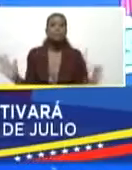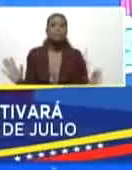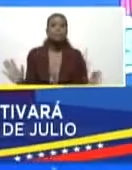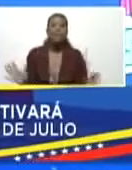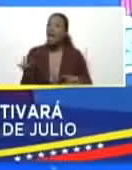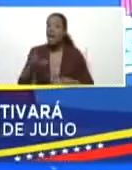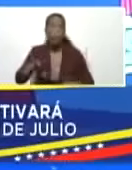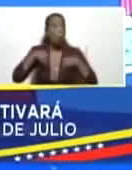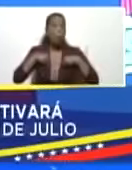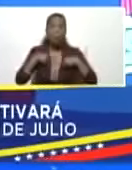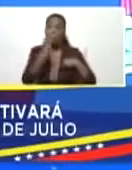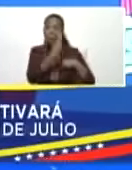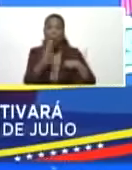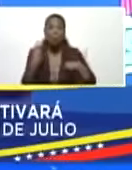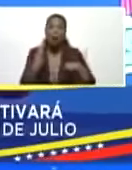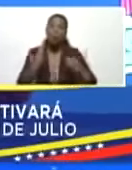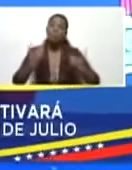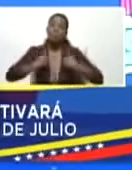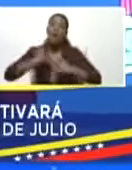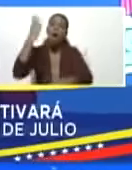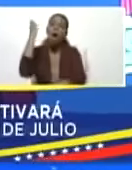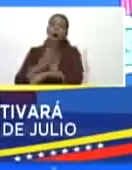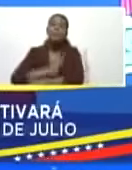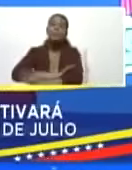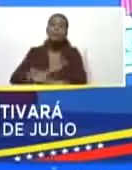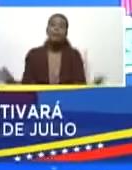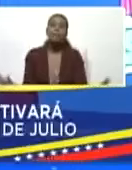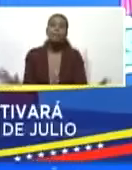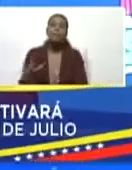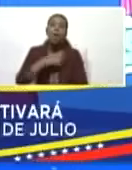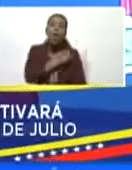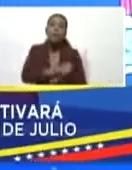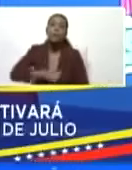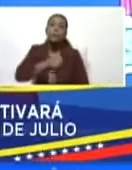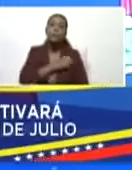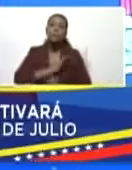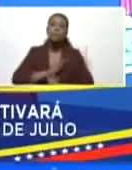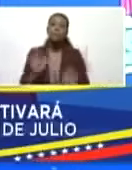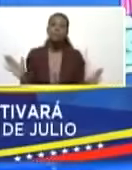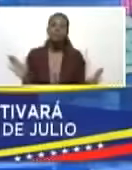El que no la cumpla sufrirá graves consecuencias.